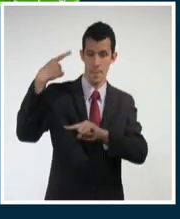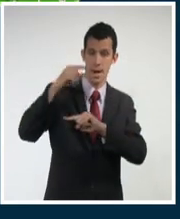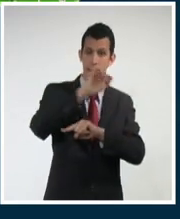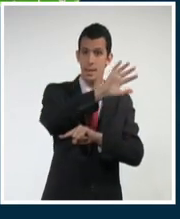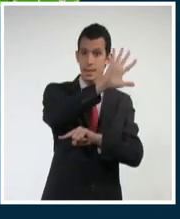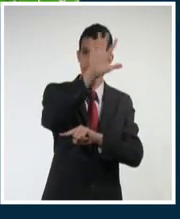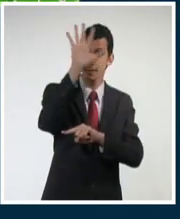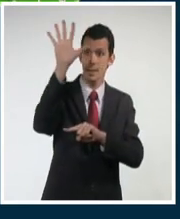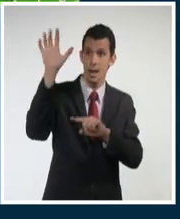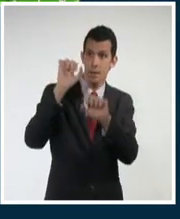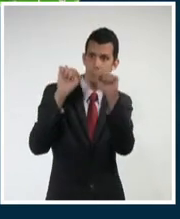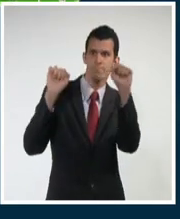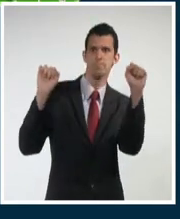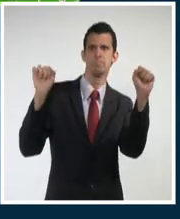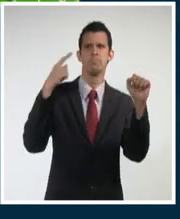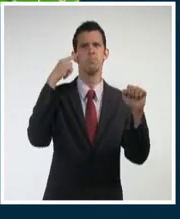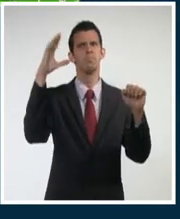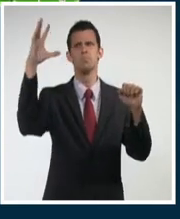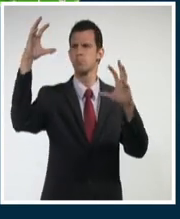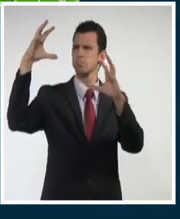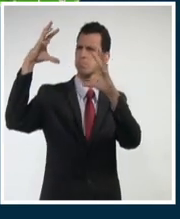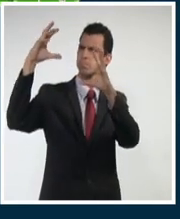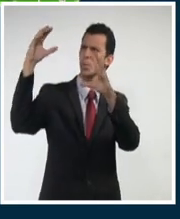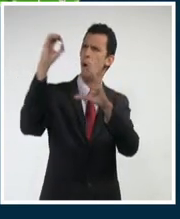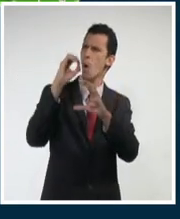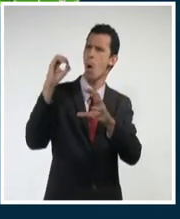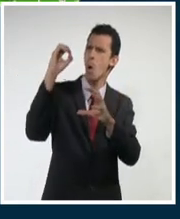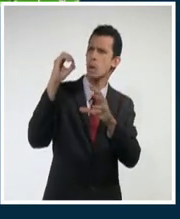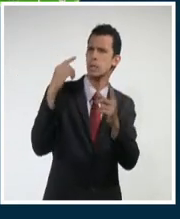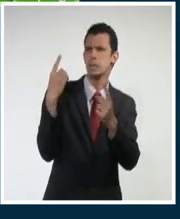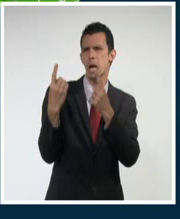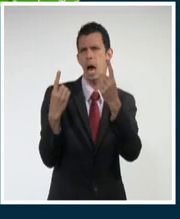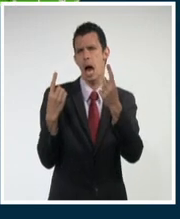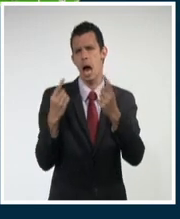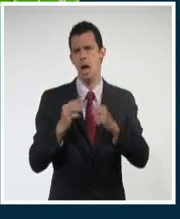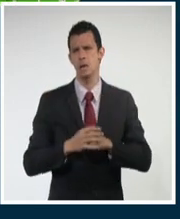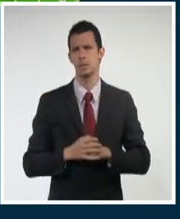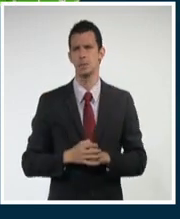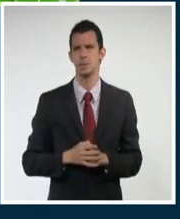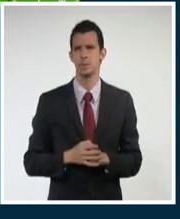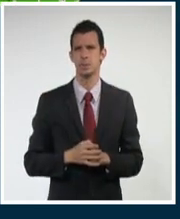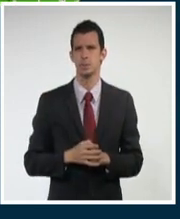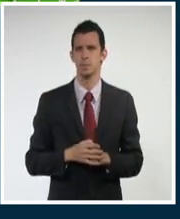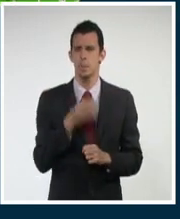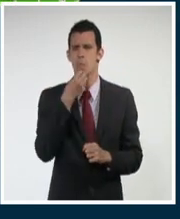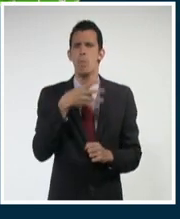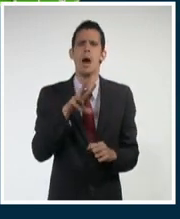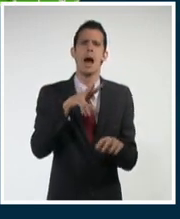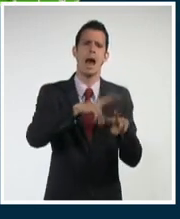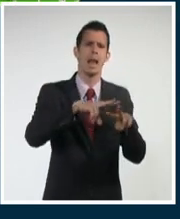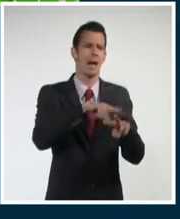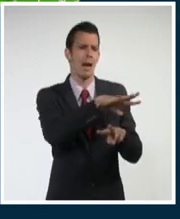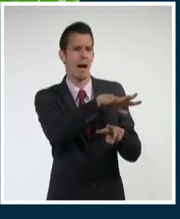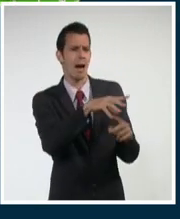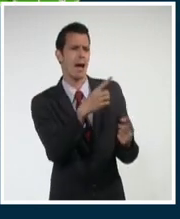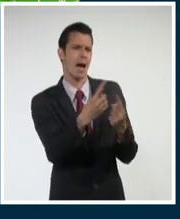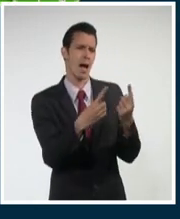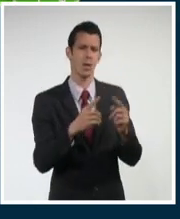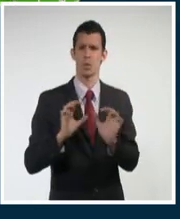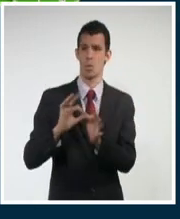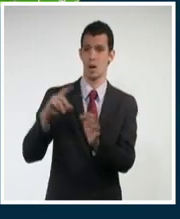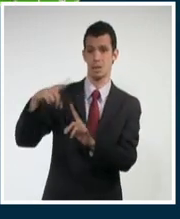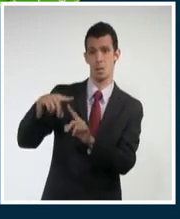de la costa norte y son posibles nublados de manera ocasional en el norte de la provincia de Guantánamo y Holguín con aisladas lluvias. En el